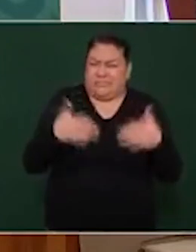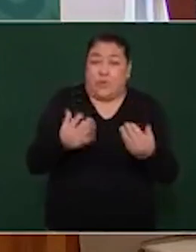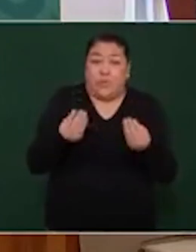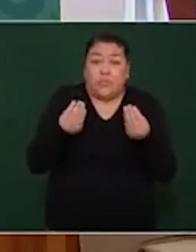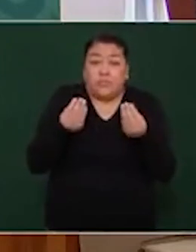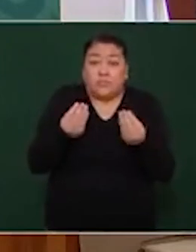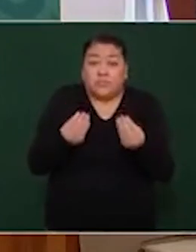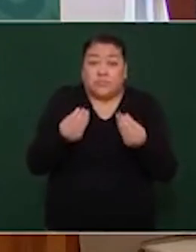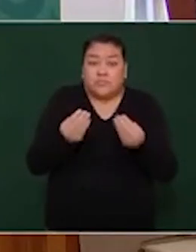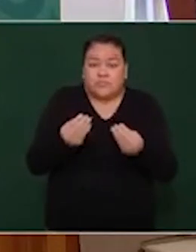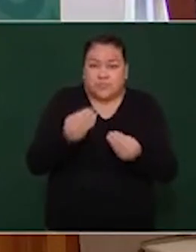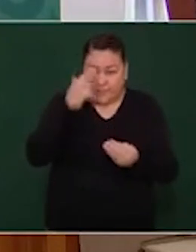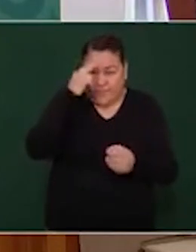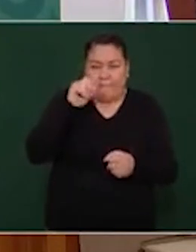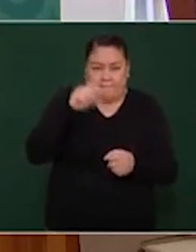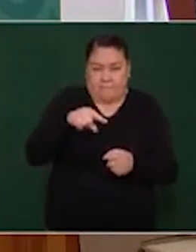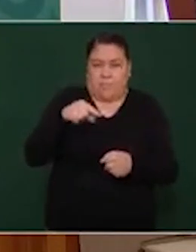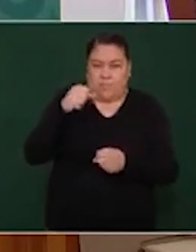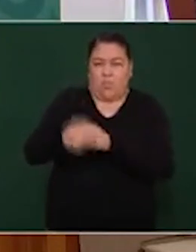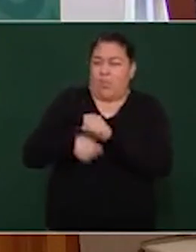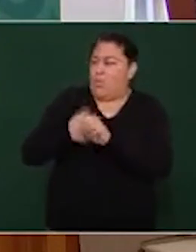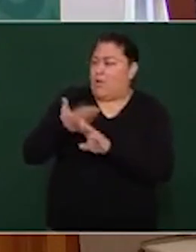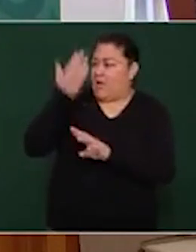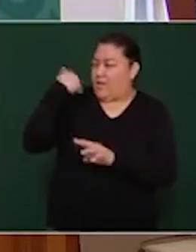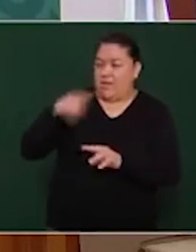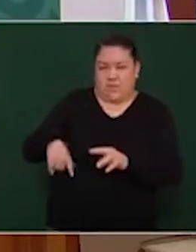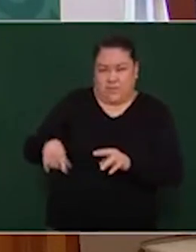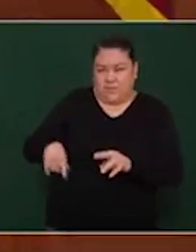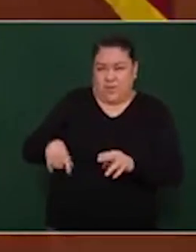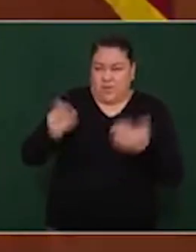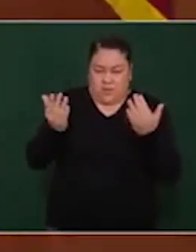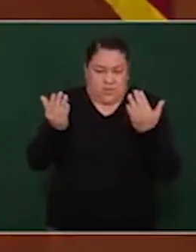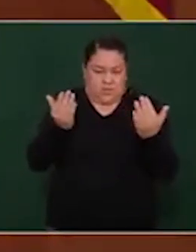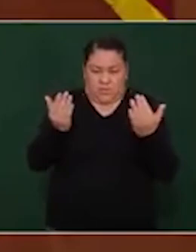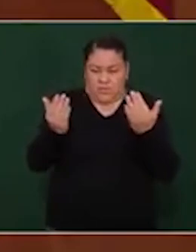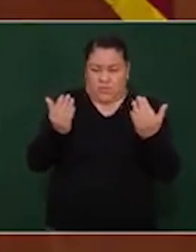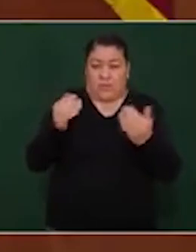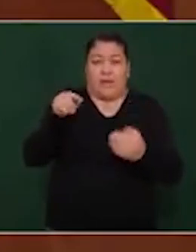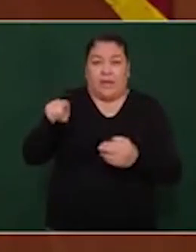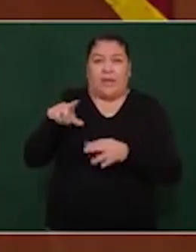en comparación con el mismo periodo del anterior gobierno, que fue de